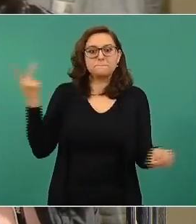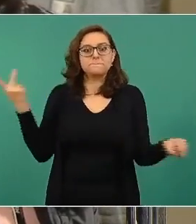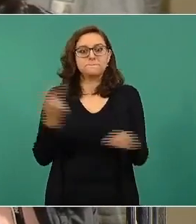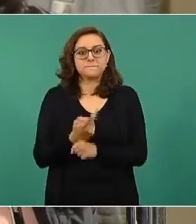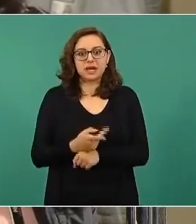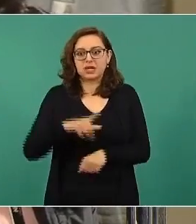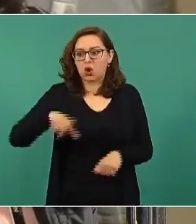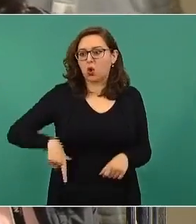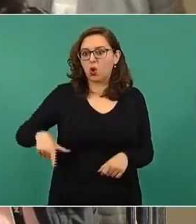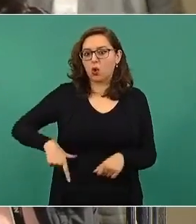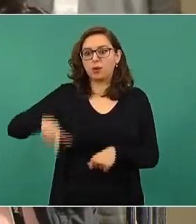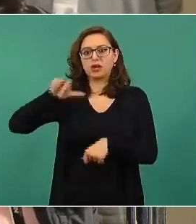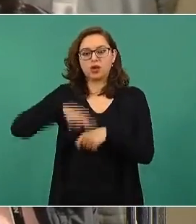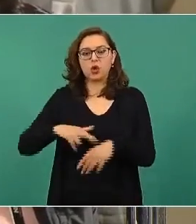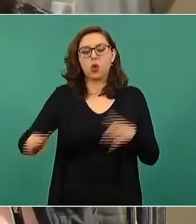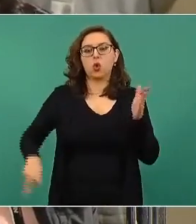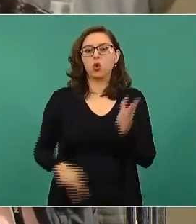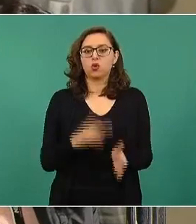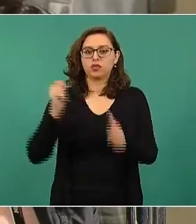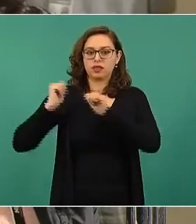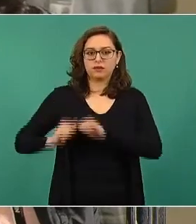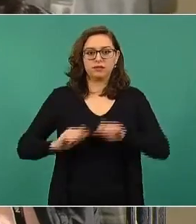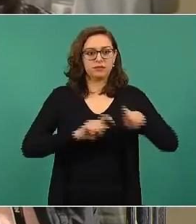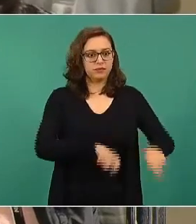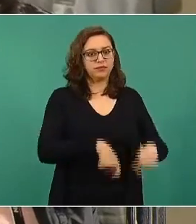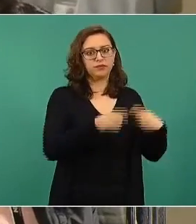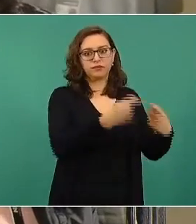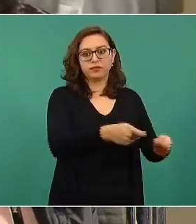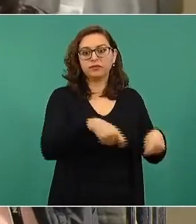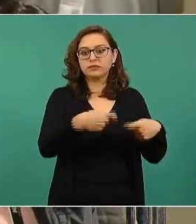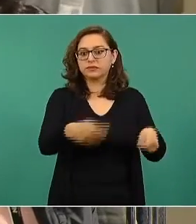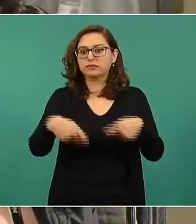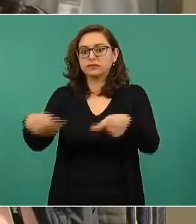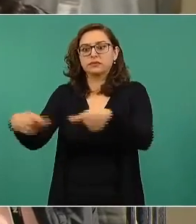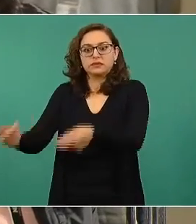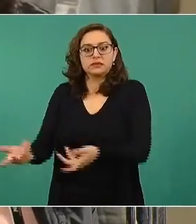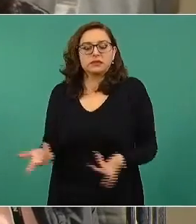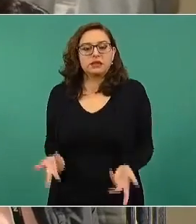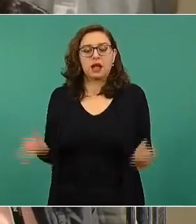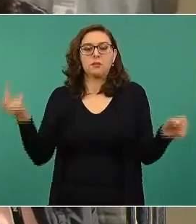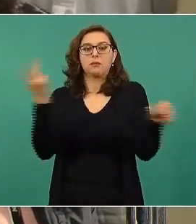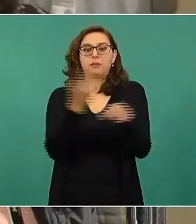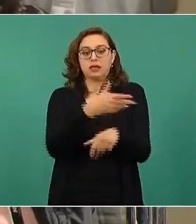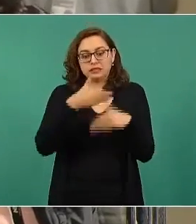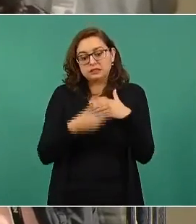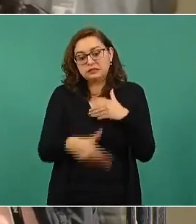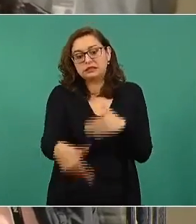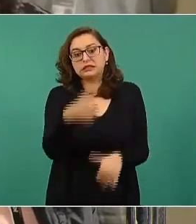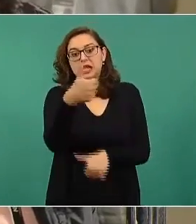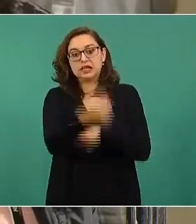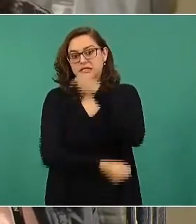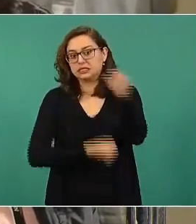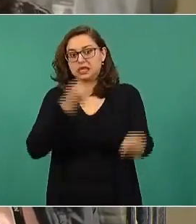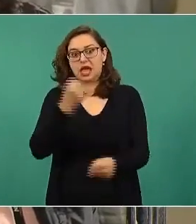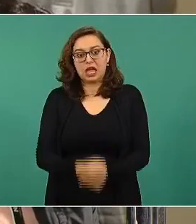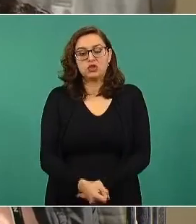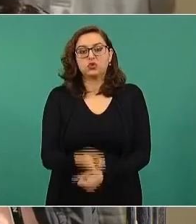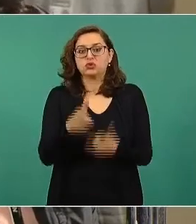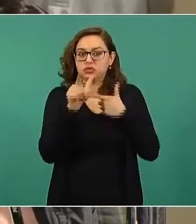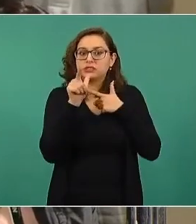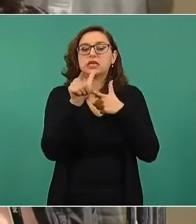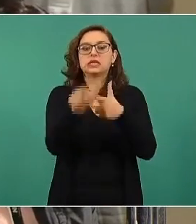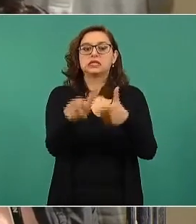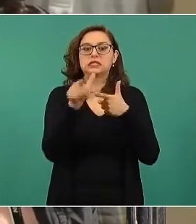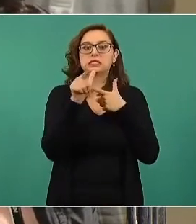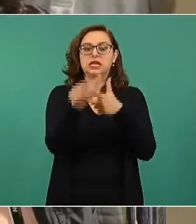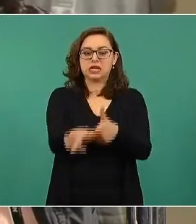personas, va a pasar lo mismo que con estos. En 6 años van a tener tanto poder que van a poder manipular a